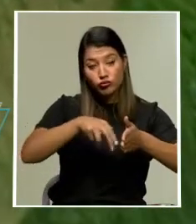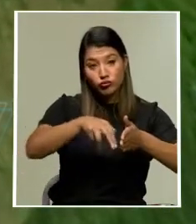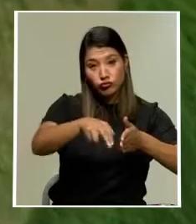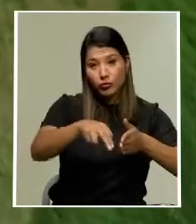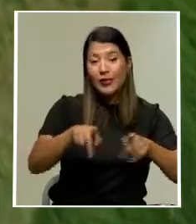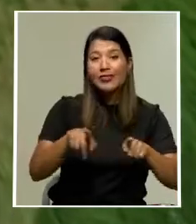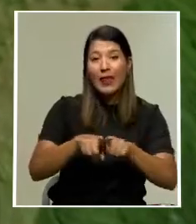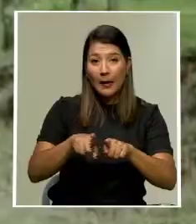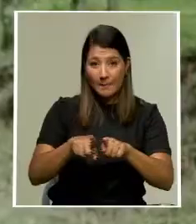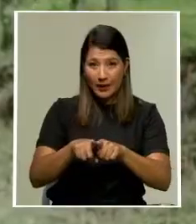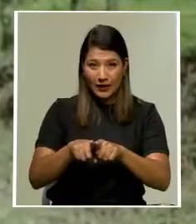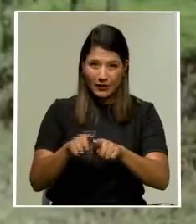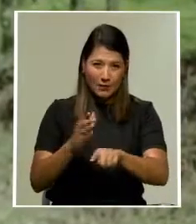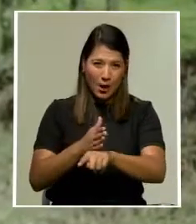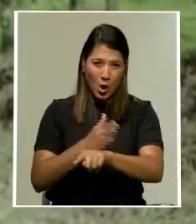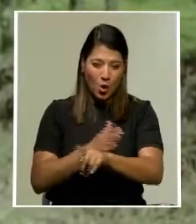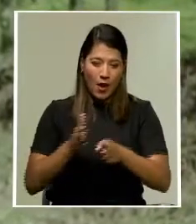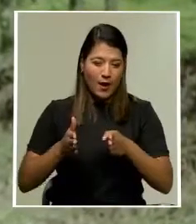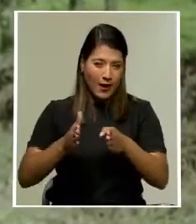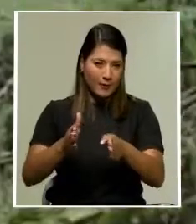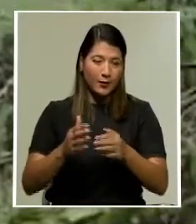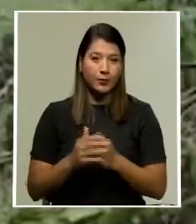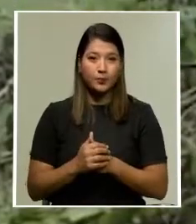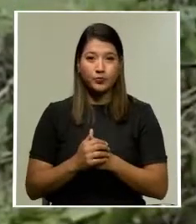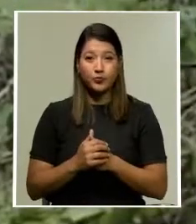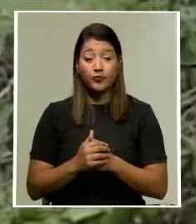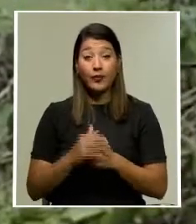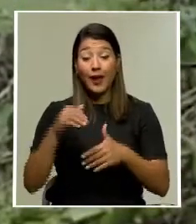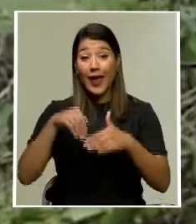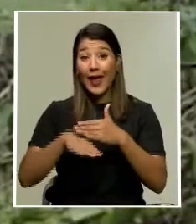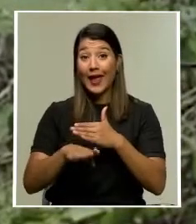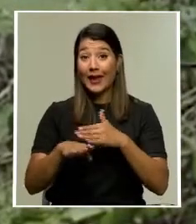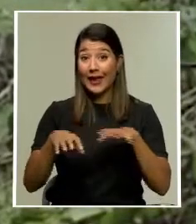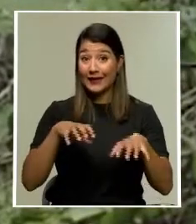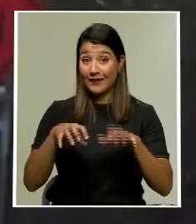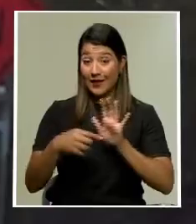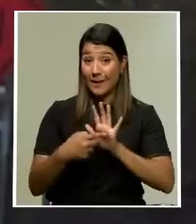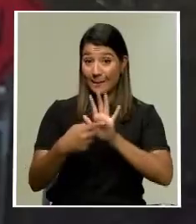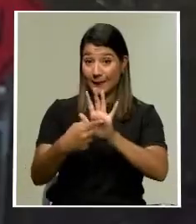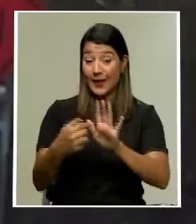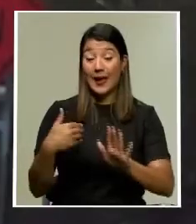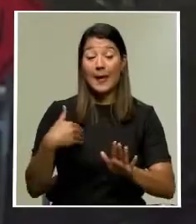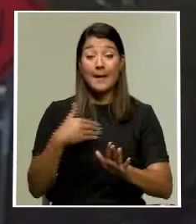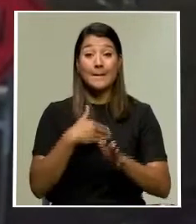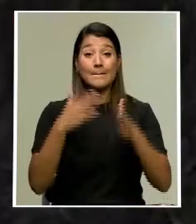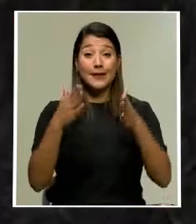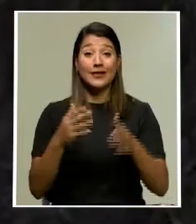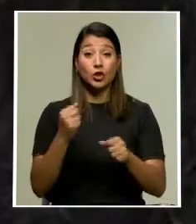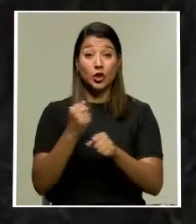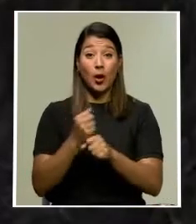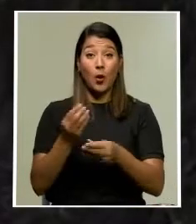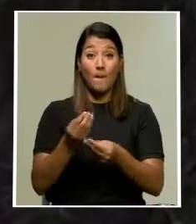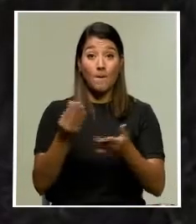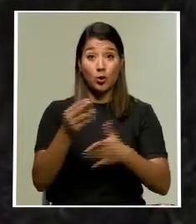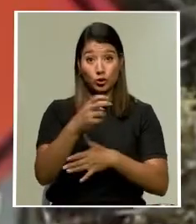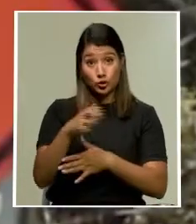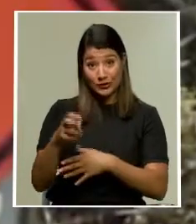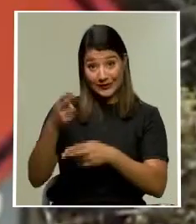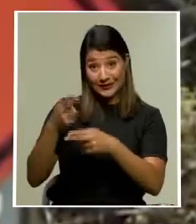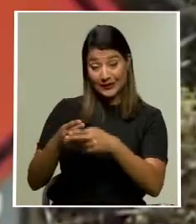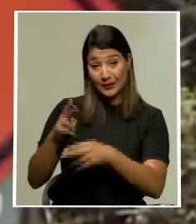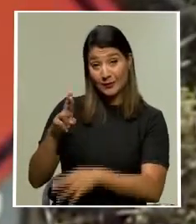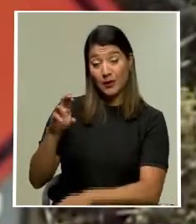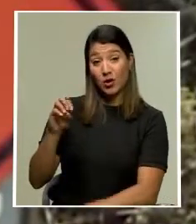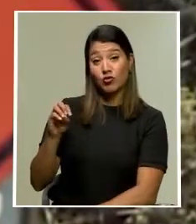estabilización de caminos, entre otros. En el acto de presentación, el ministro de Obras Públicas y Transporte, Rodolfo Méndez,